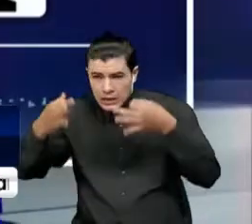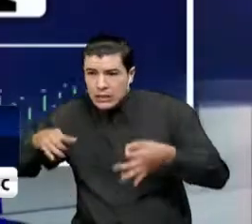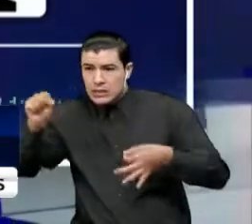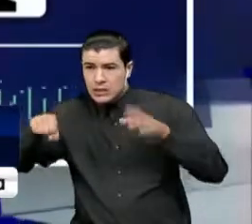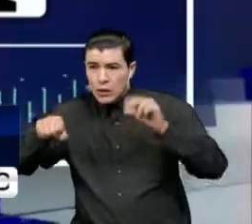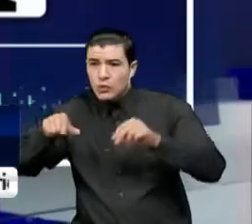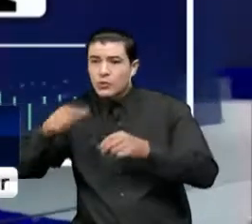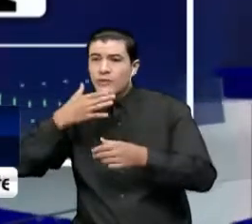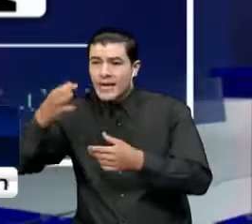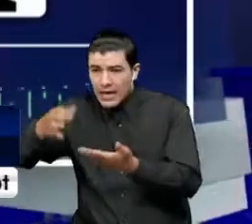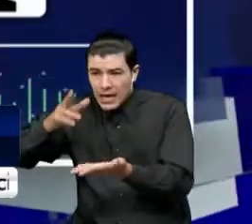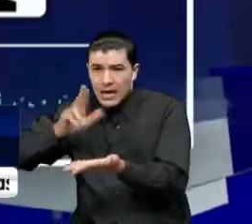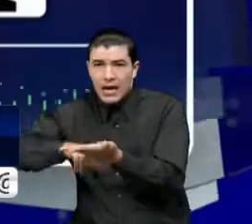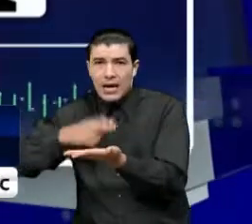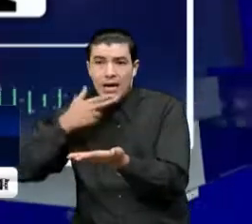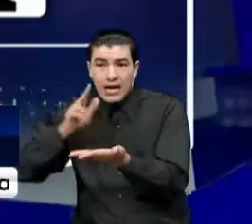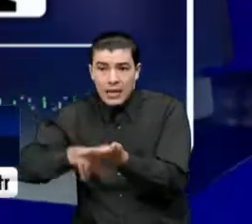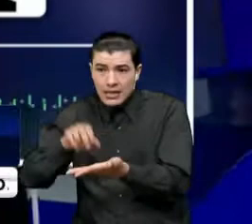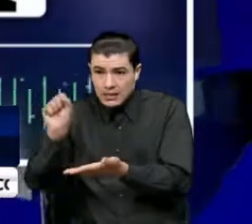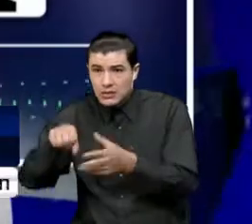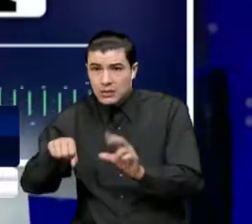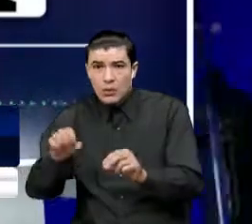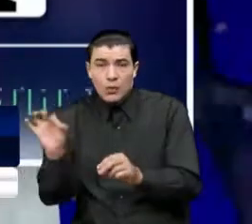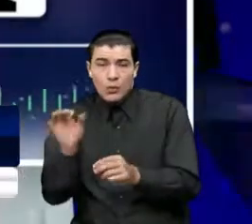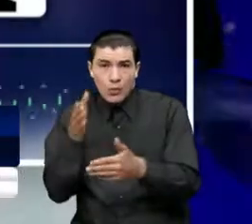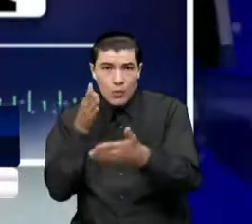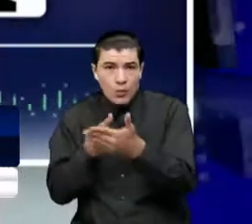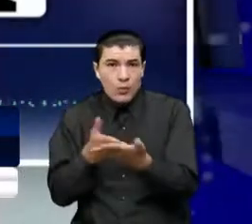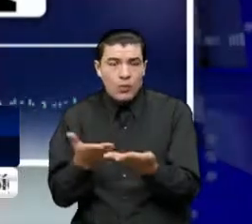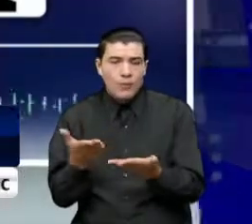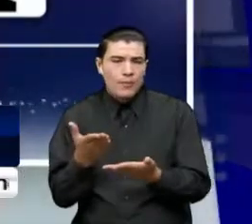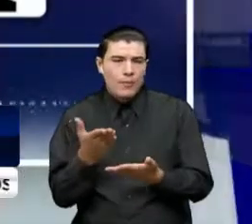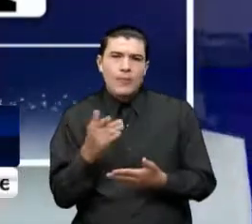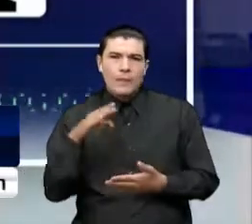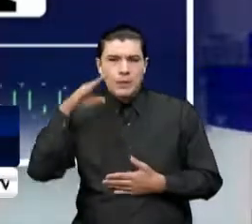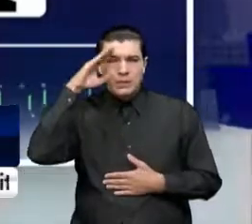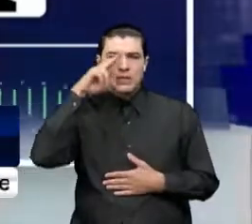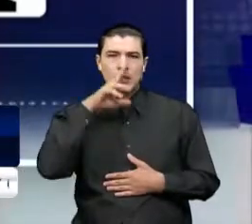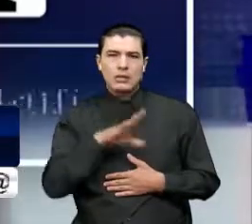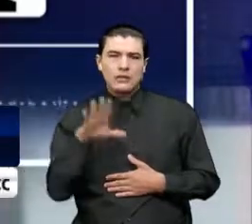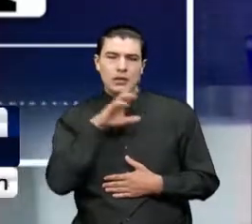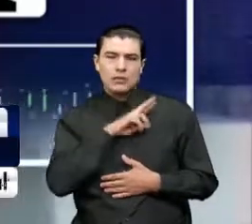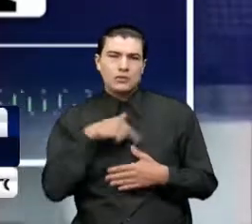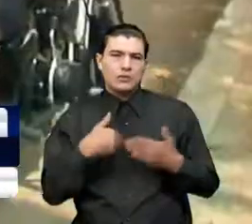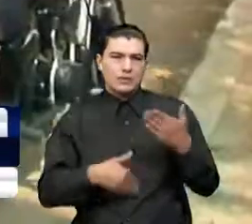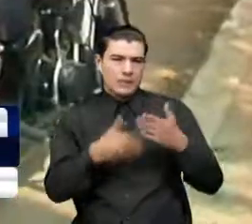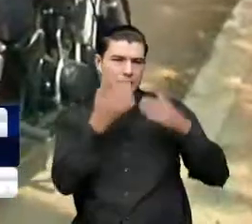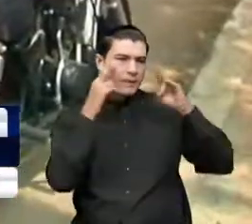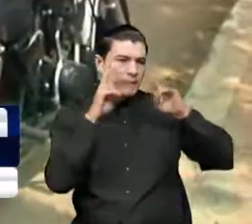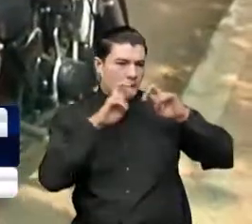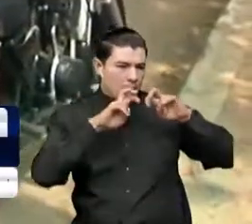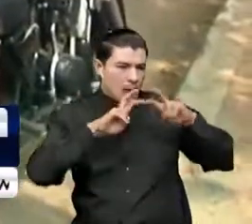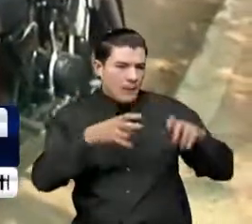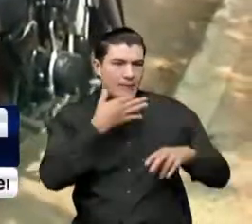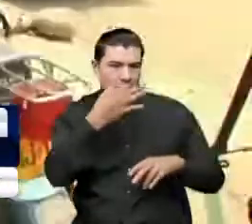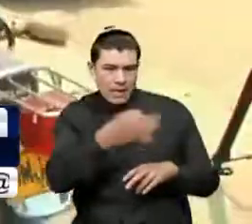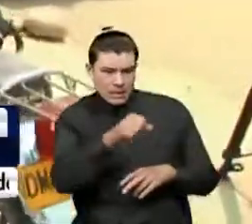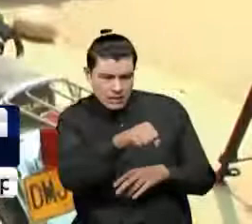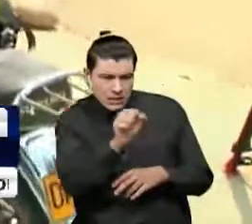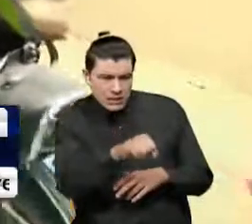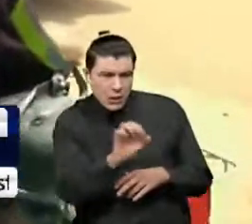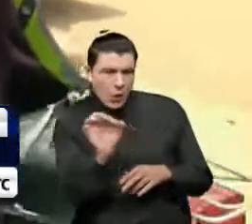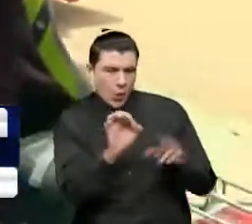tratando de verificar la veracidad del hecho ya que pues es